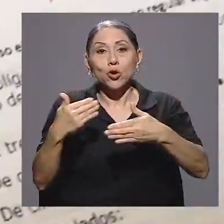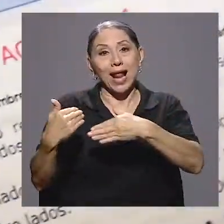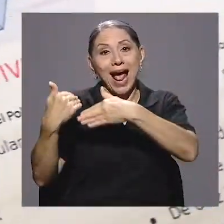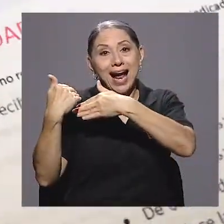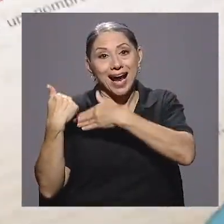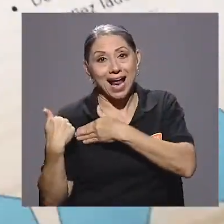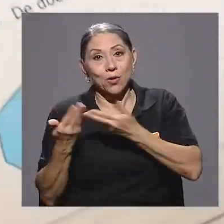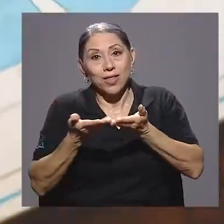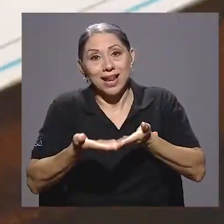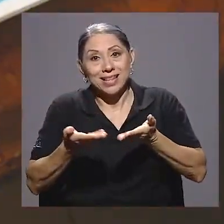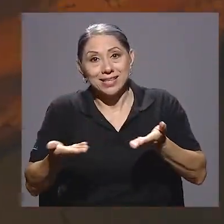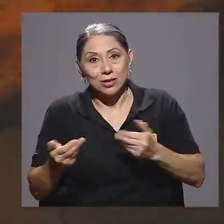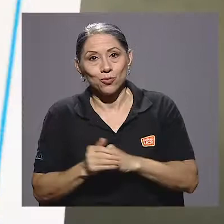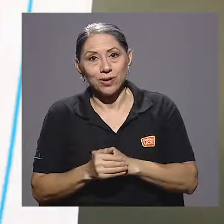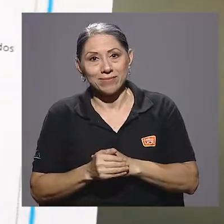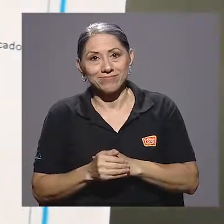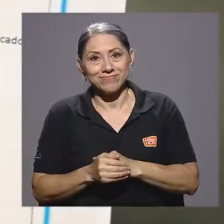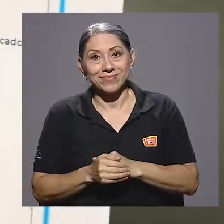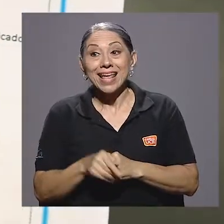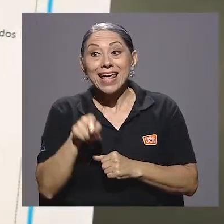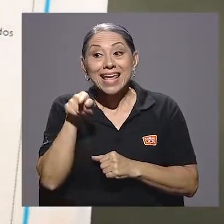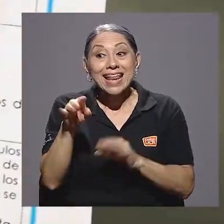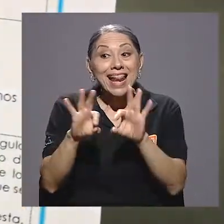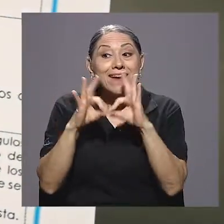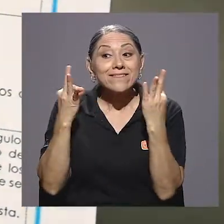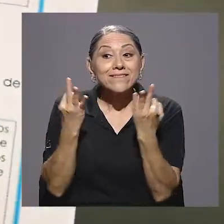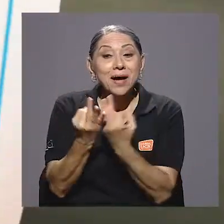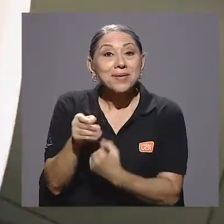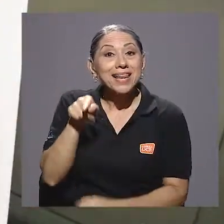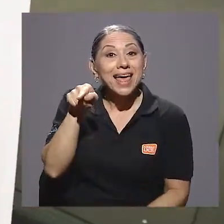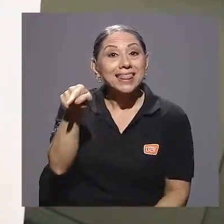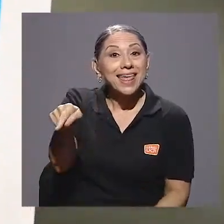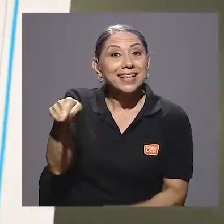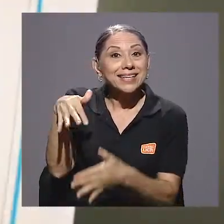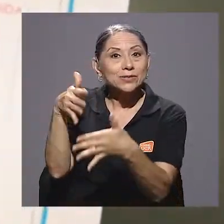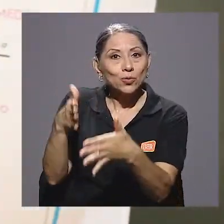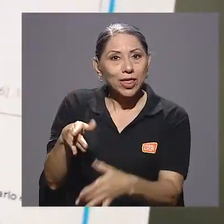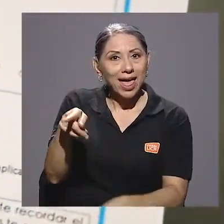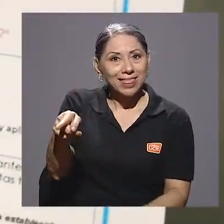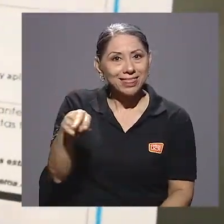de la asignatura y la familia de este estudiante,